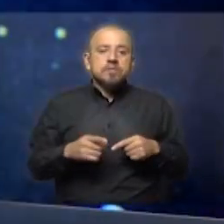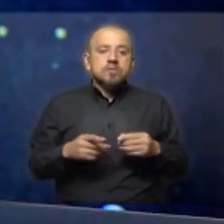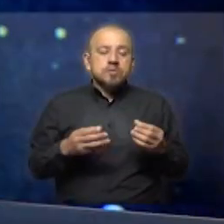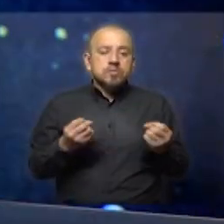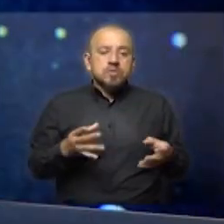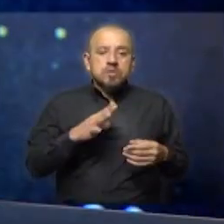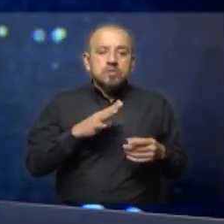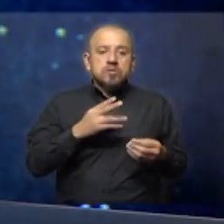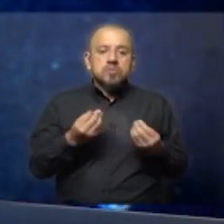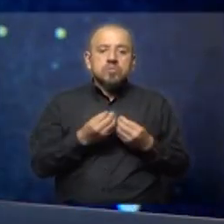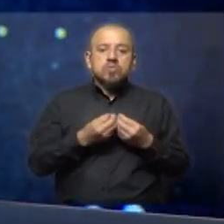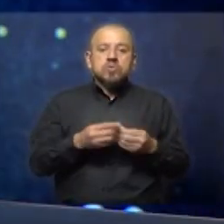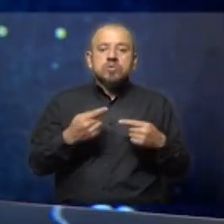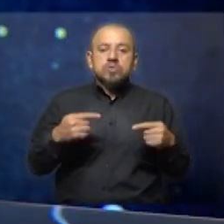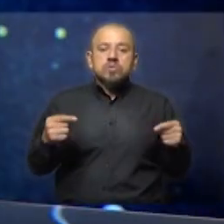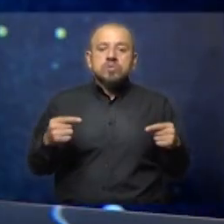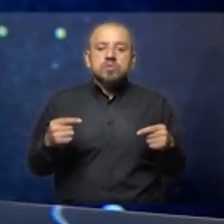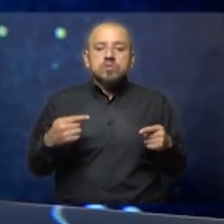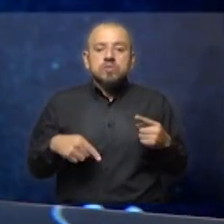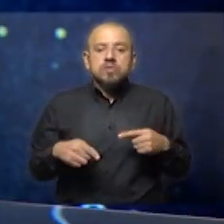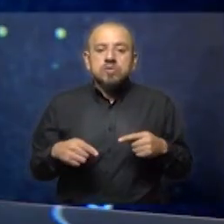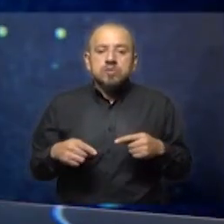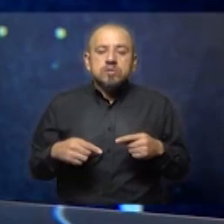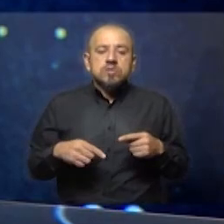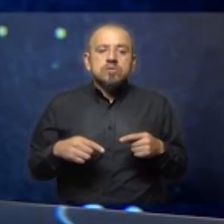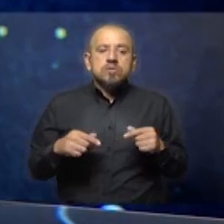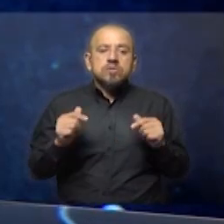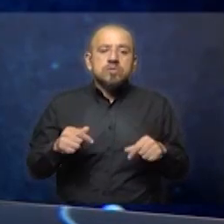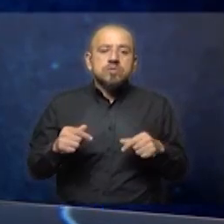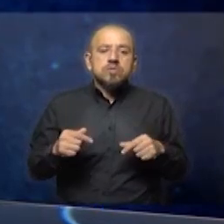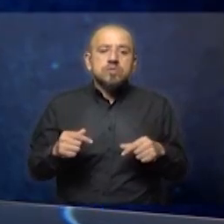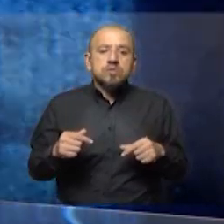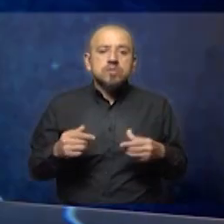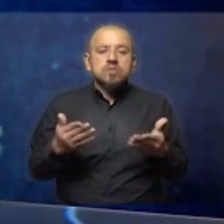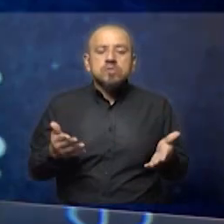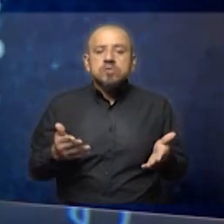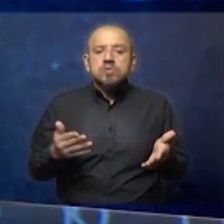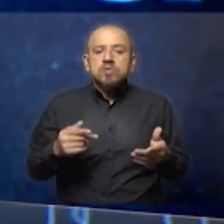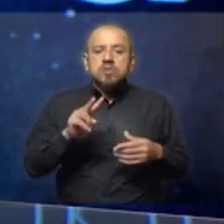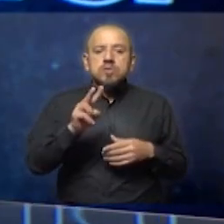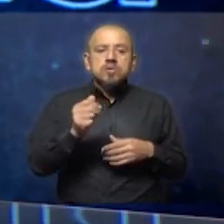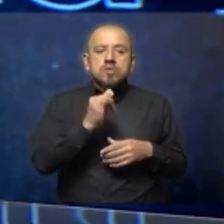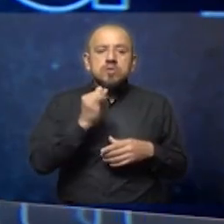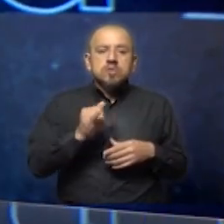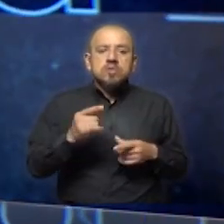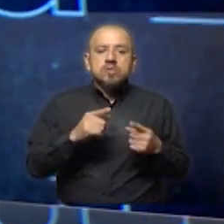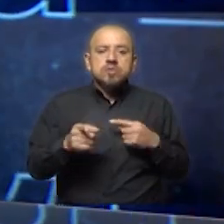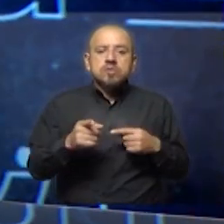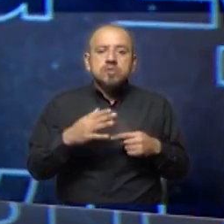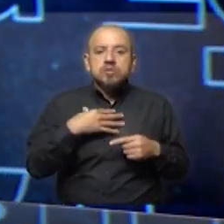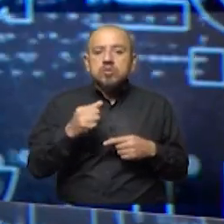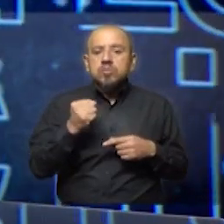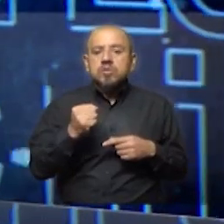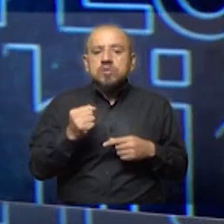razones son muchas no yo creo que que más Ferreira haya estado absolutamente convencido de que las mujeres